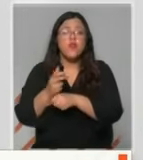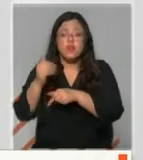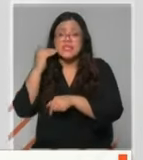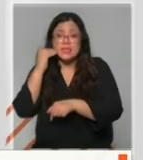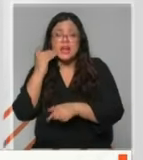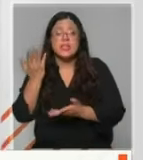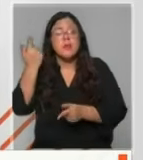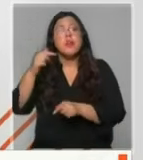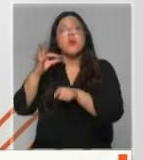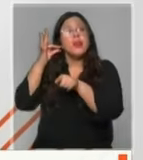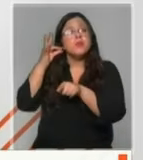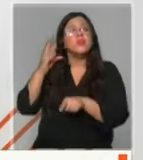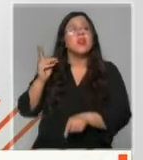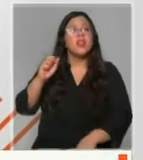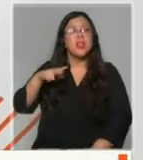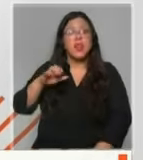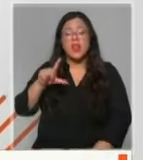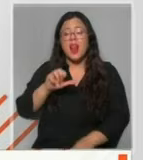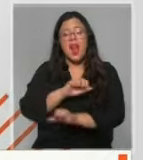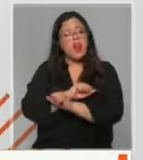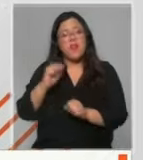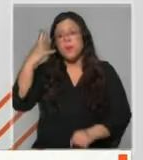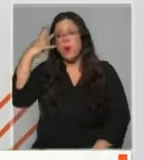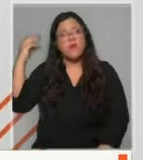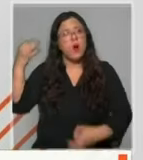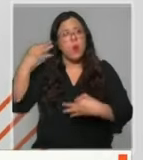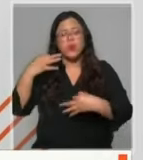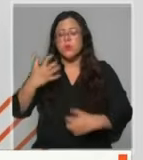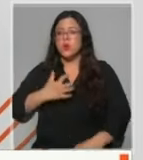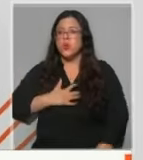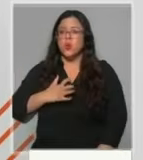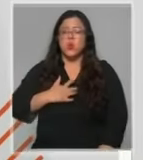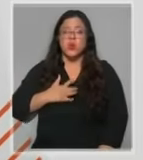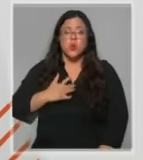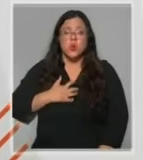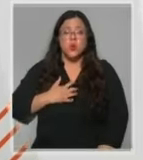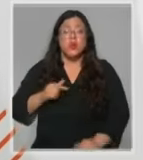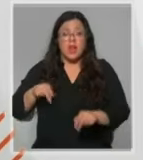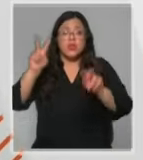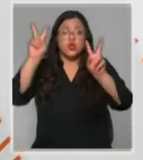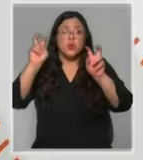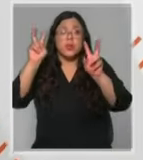para Daniela será imposible olvidar la jornada de terror que vivió en el que se supone